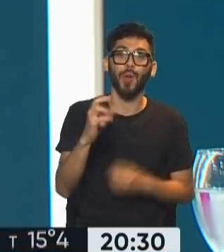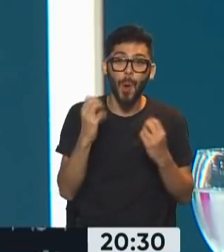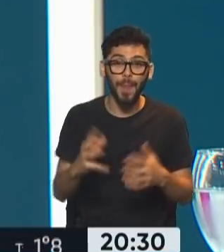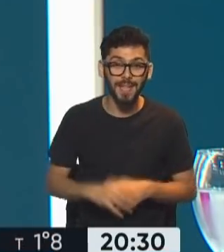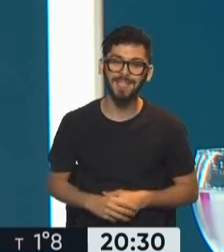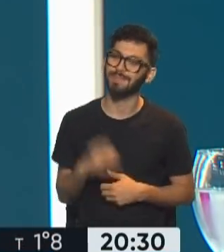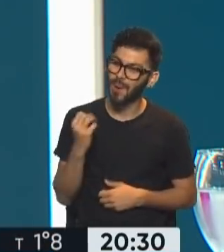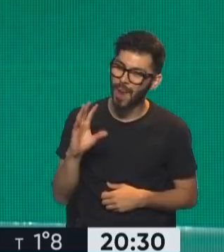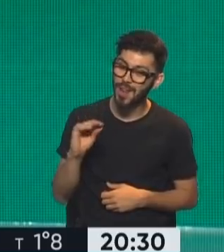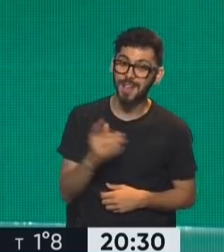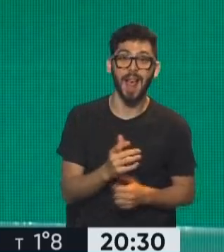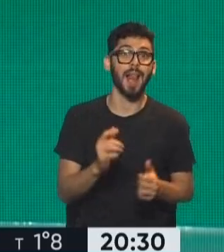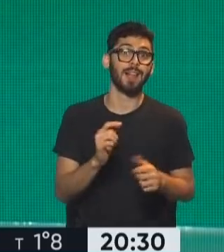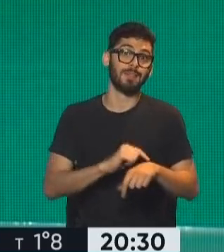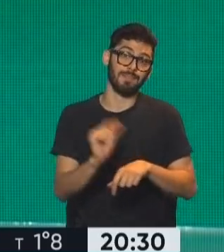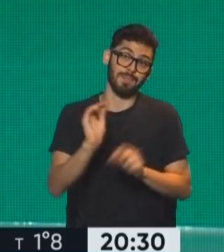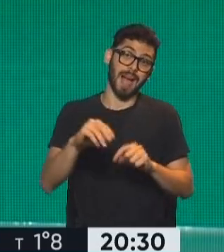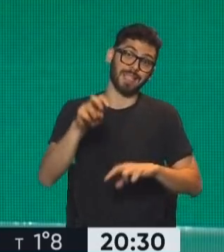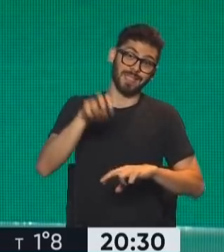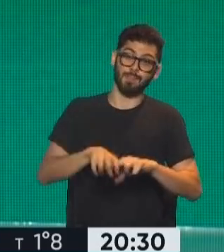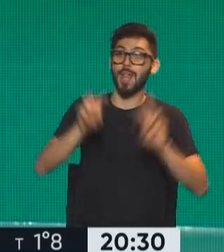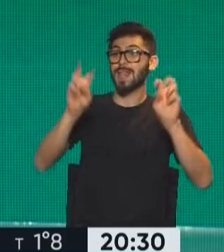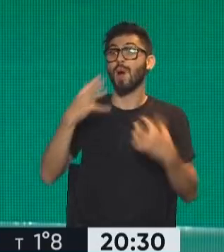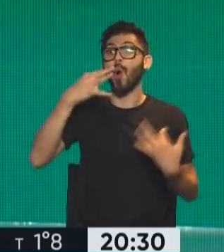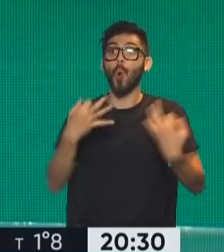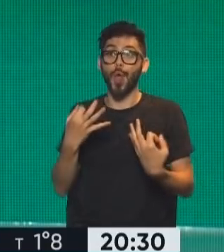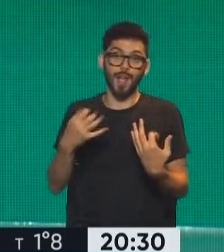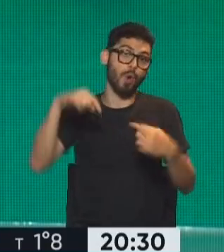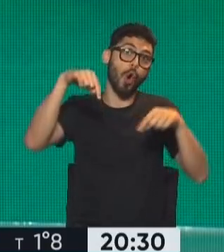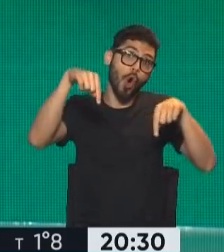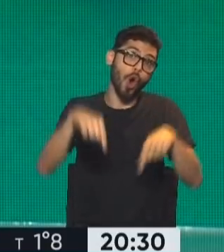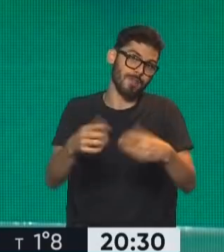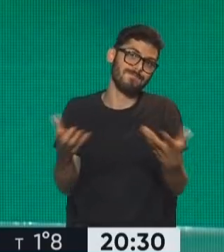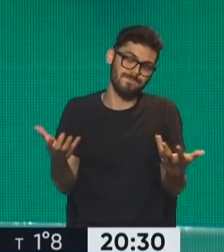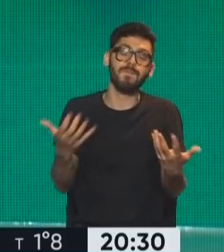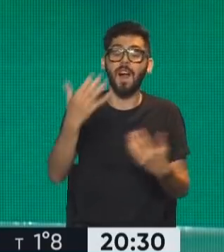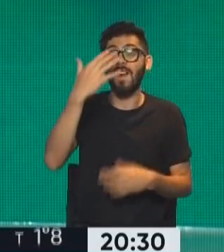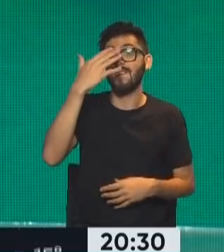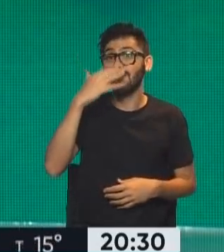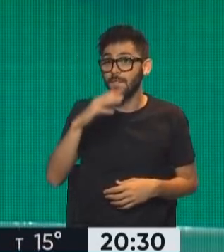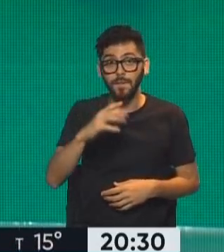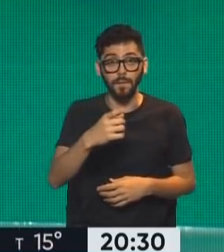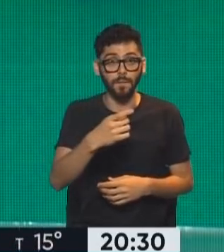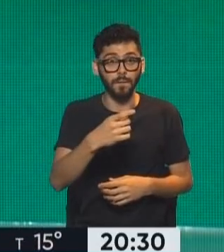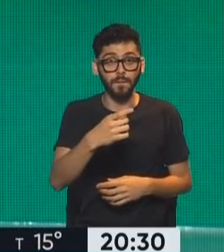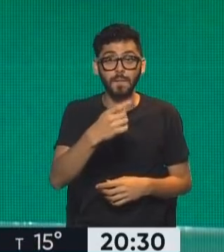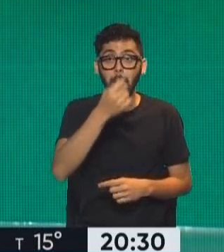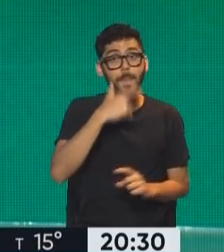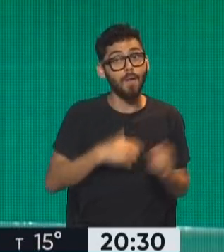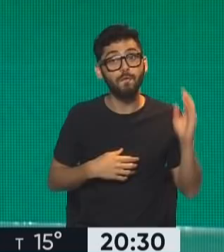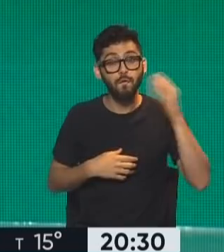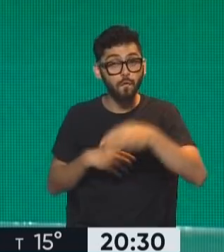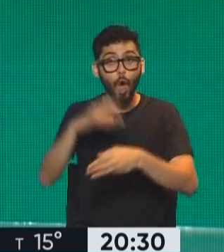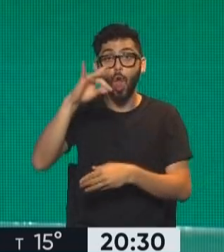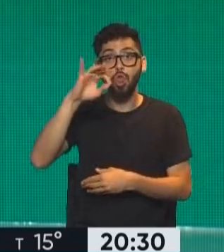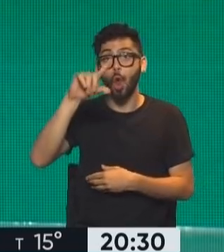Néstor? Buenas noches. Que se queda porque obviamente los temas judiciales son parte de la agenda. Hoy finalmente Mauricio Macri llegó hasta Dolores, pero no declaró